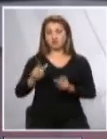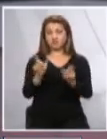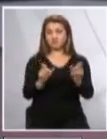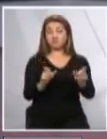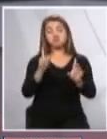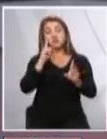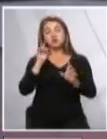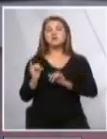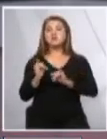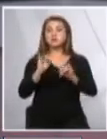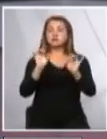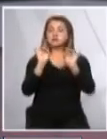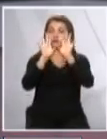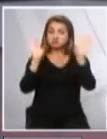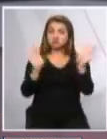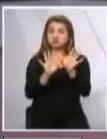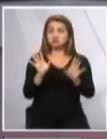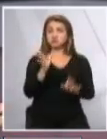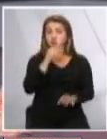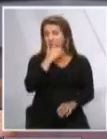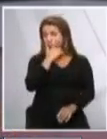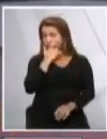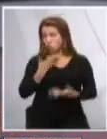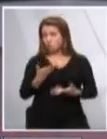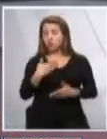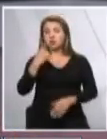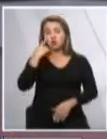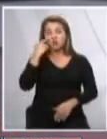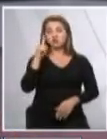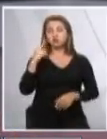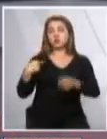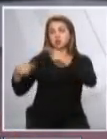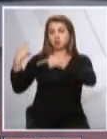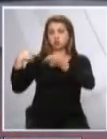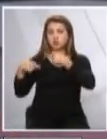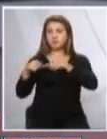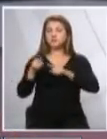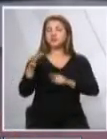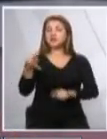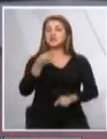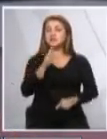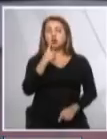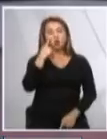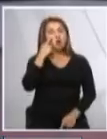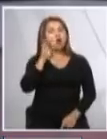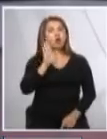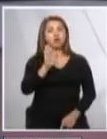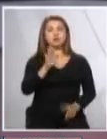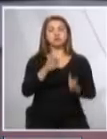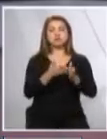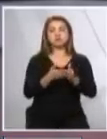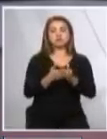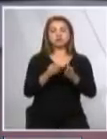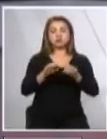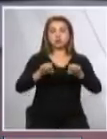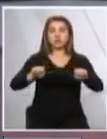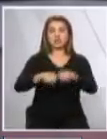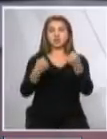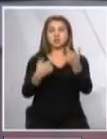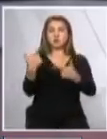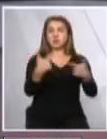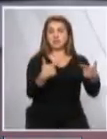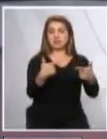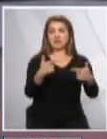una información que la aclaró, no tengo por qué tener ninguna duda, conociendo además su trayectoria. Hay veces que tienen que mucho ojo con destruir la política para